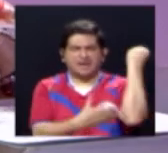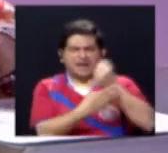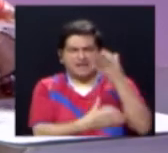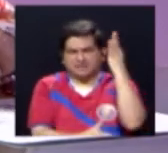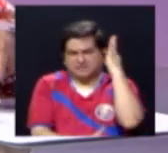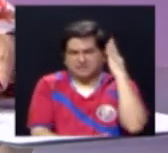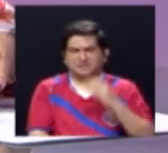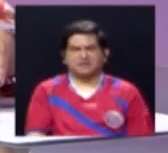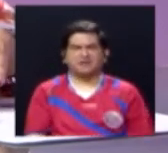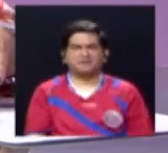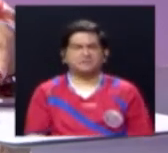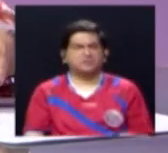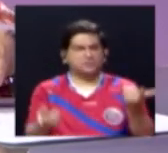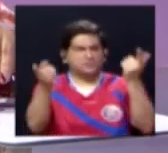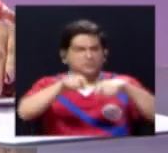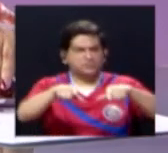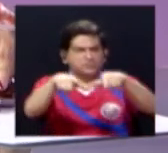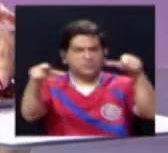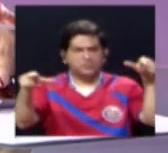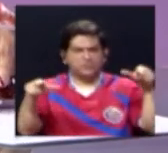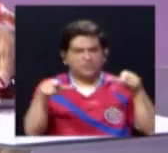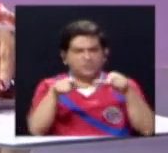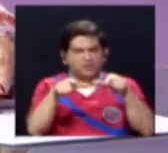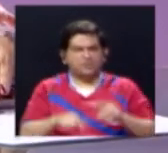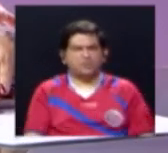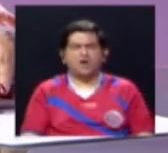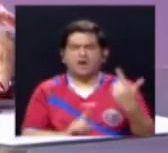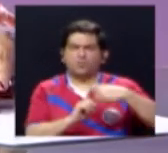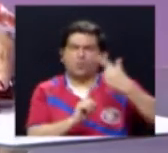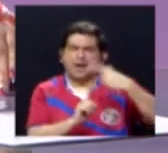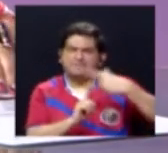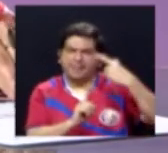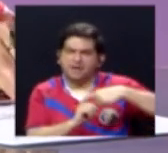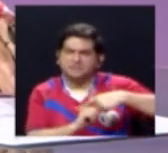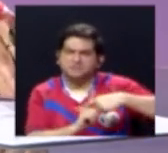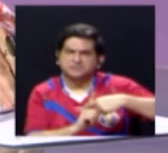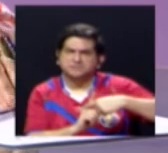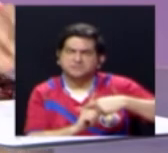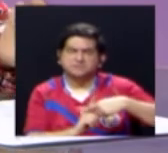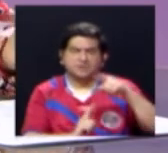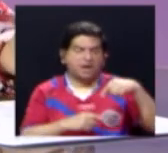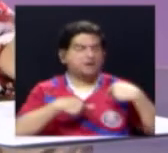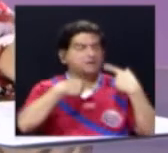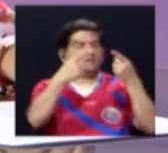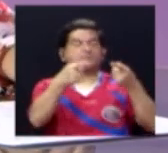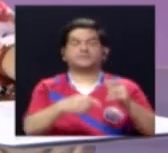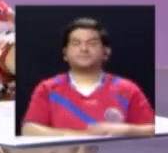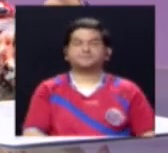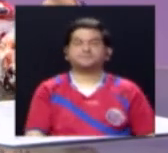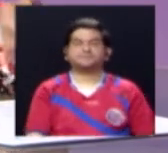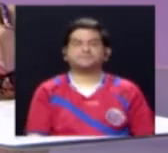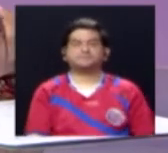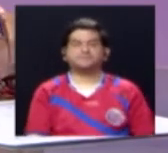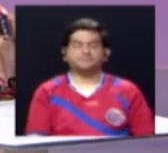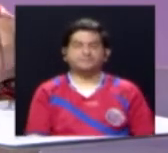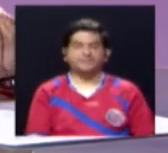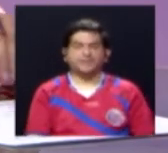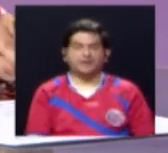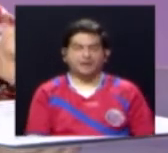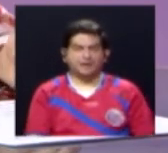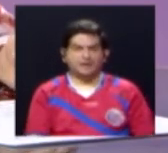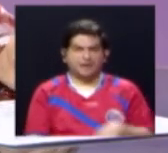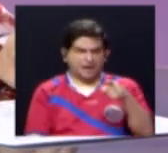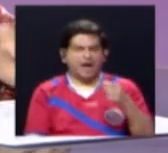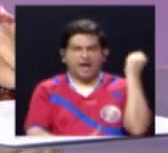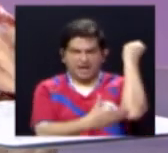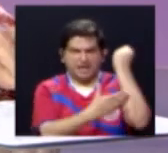de una mujer en la zona de guapi les ella llega lamata s porque ya